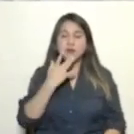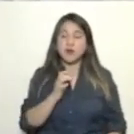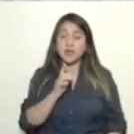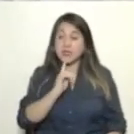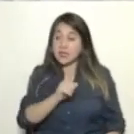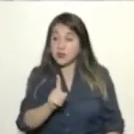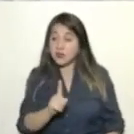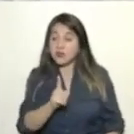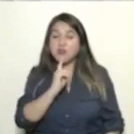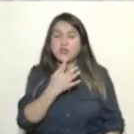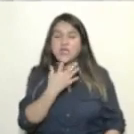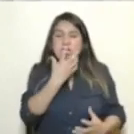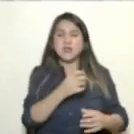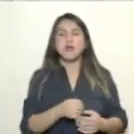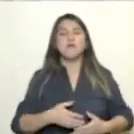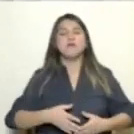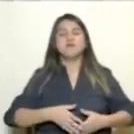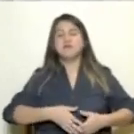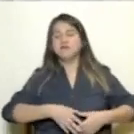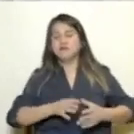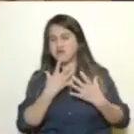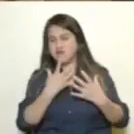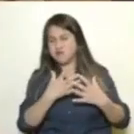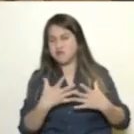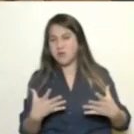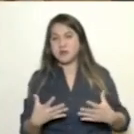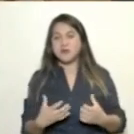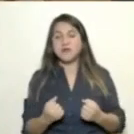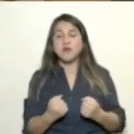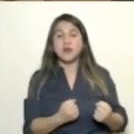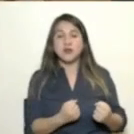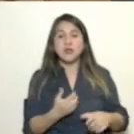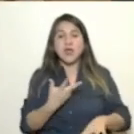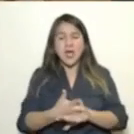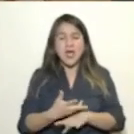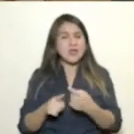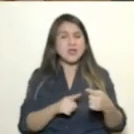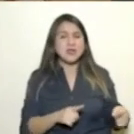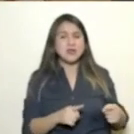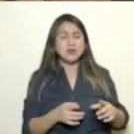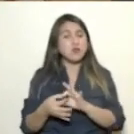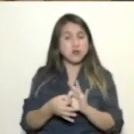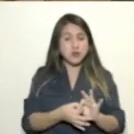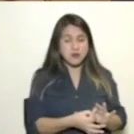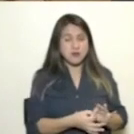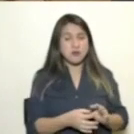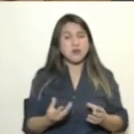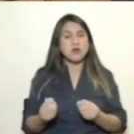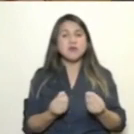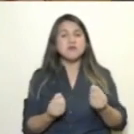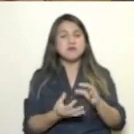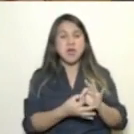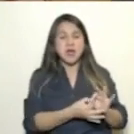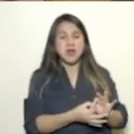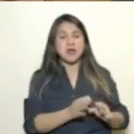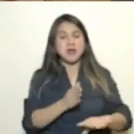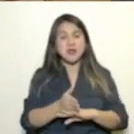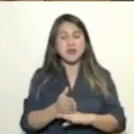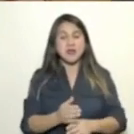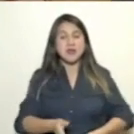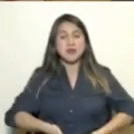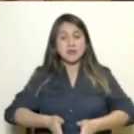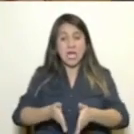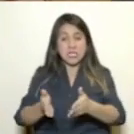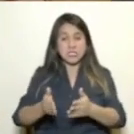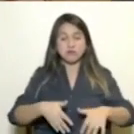más. Y yo entiendo que hay muchas razones para salir a protestar. Muchas. Pero lo importante